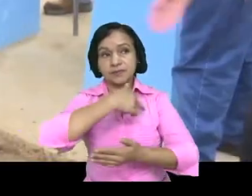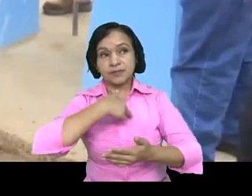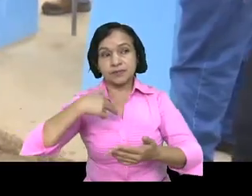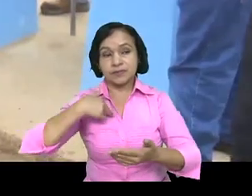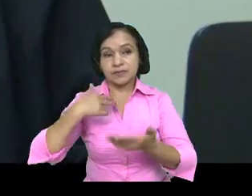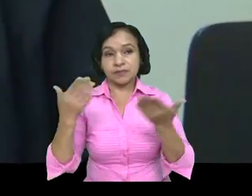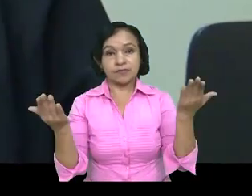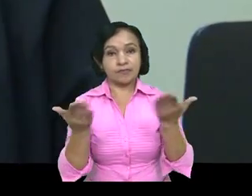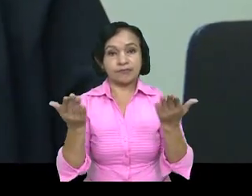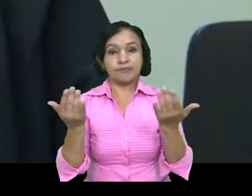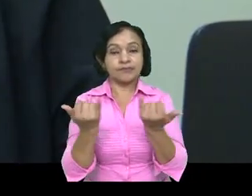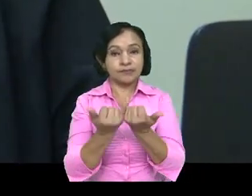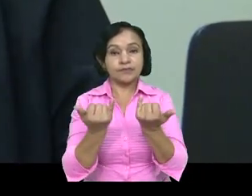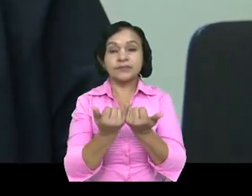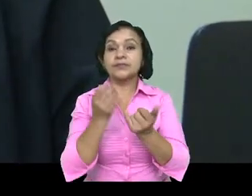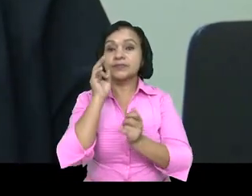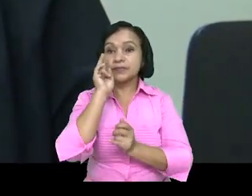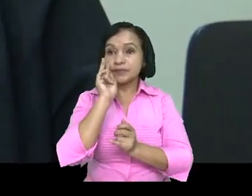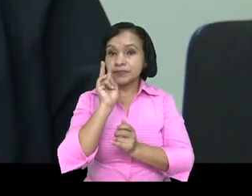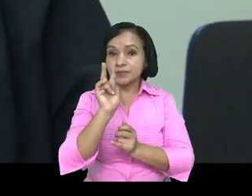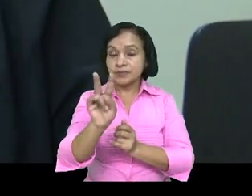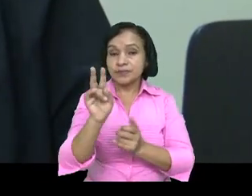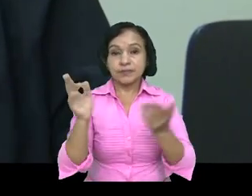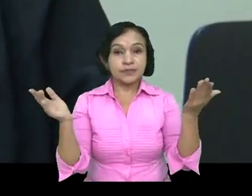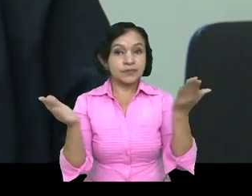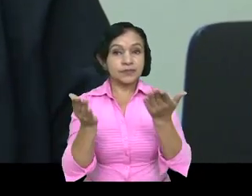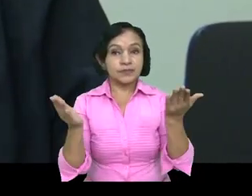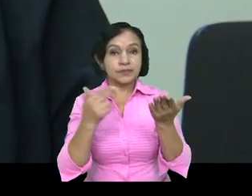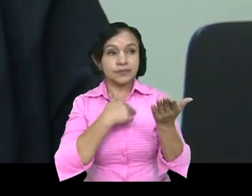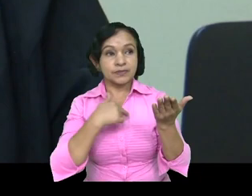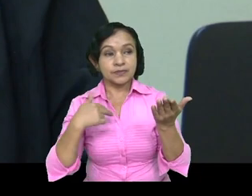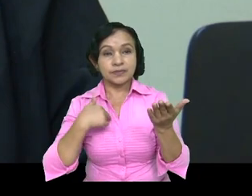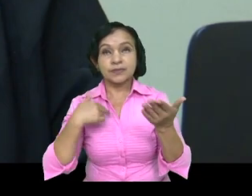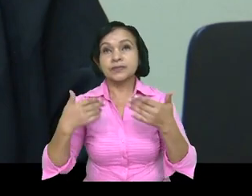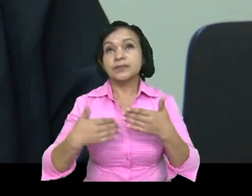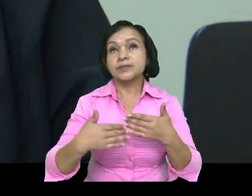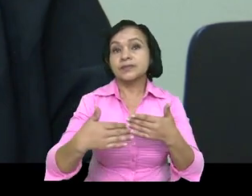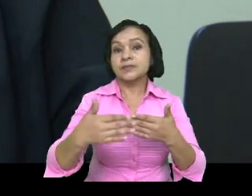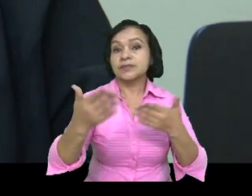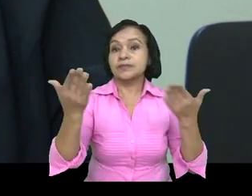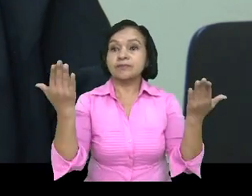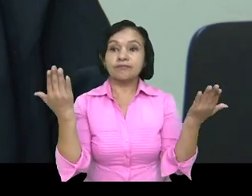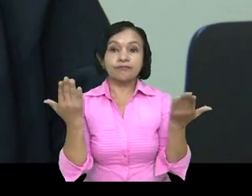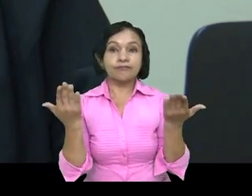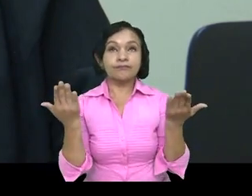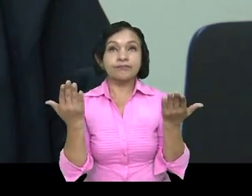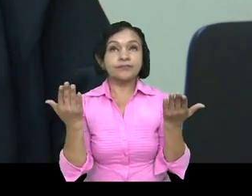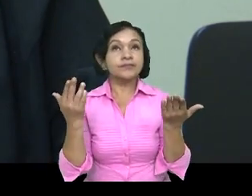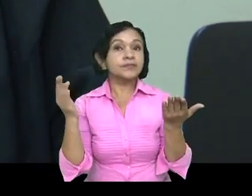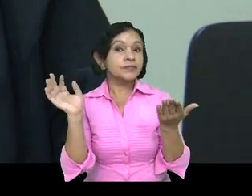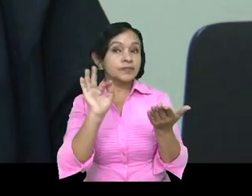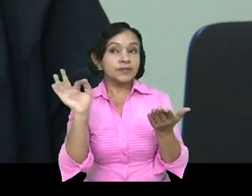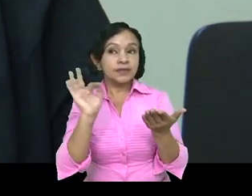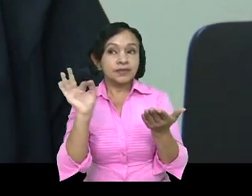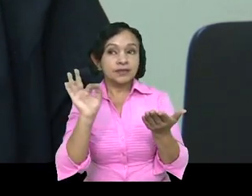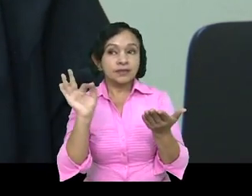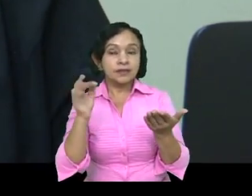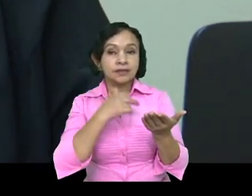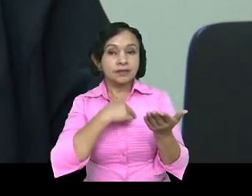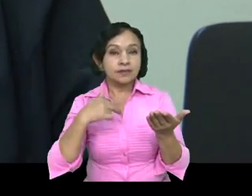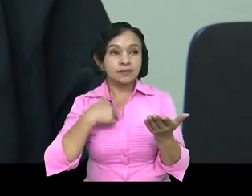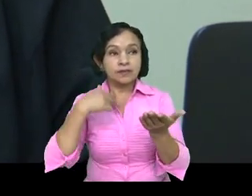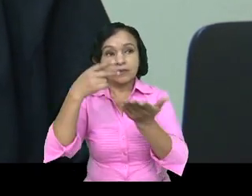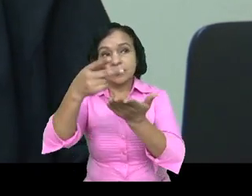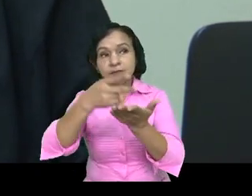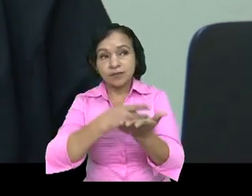un hogar. Durante el proceso de preinversión de los proyectos vamos rompiendo esos paradigmas de tal manera que cuando termina un